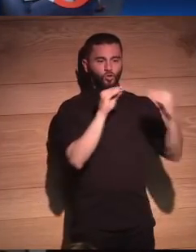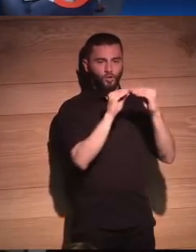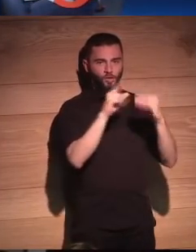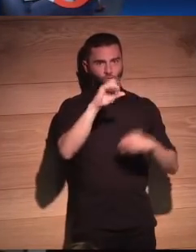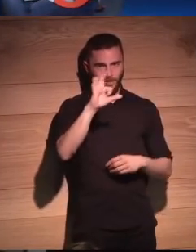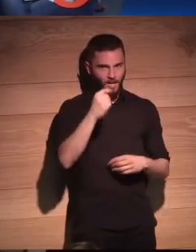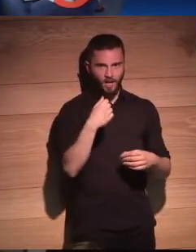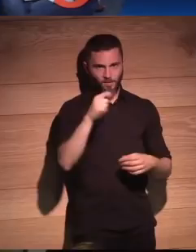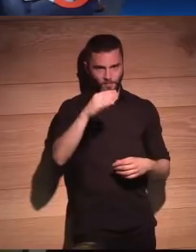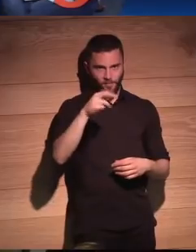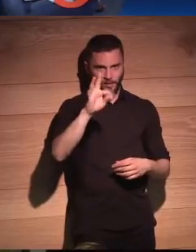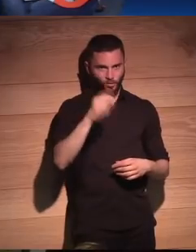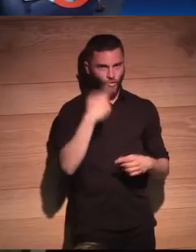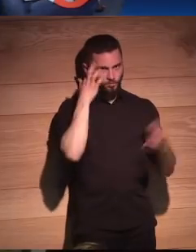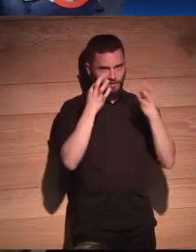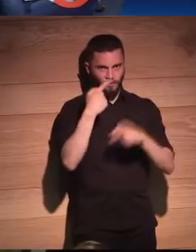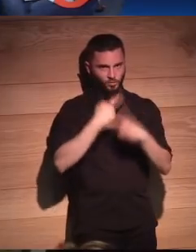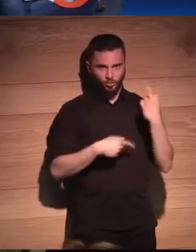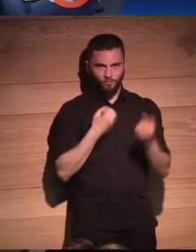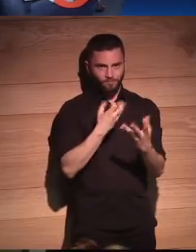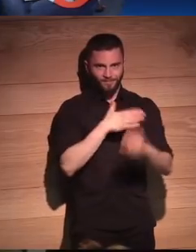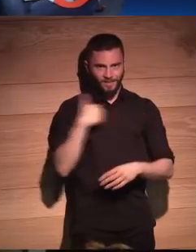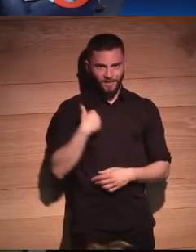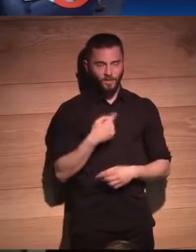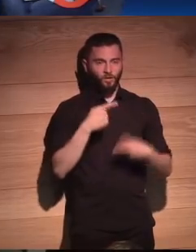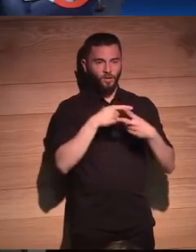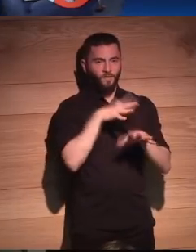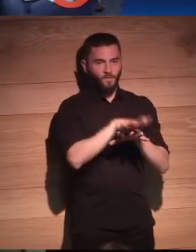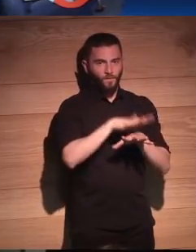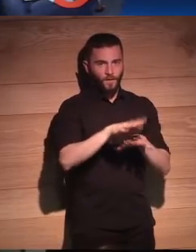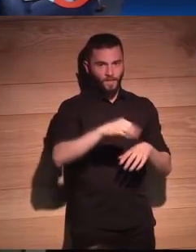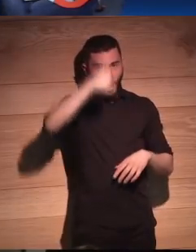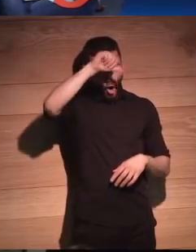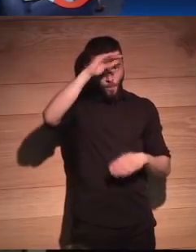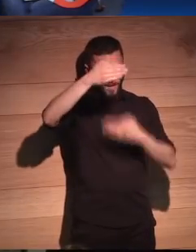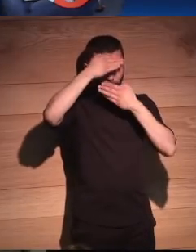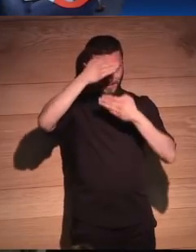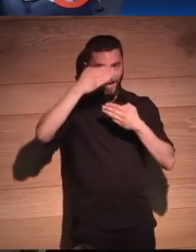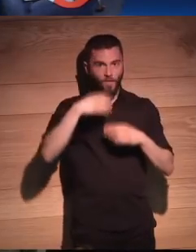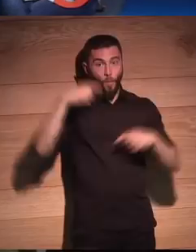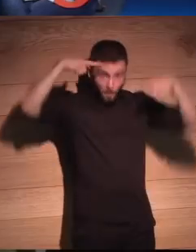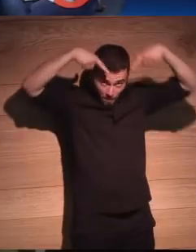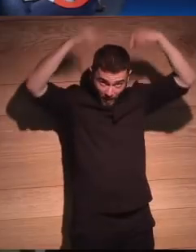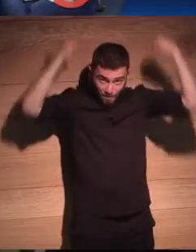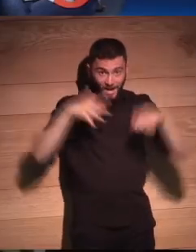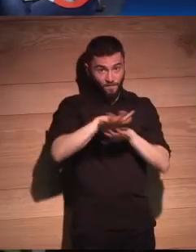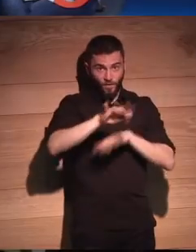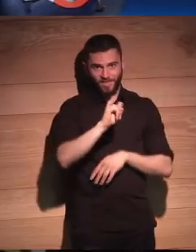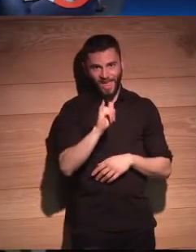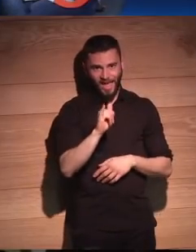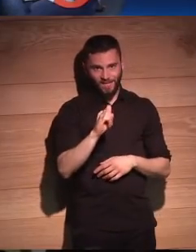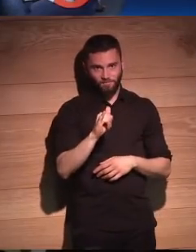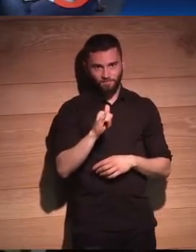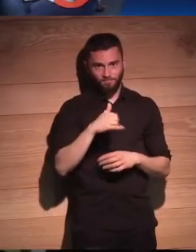quiero decir. Uno es que hay una influencia del hombre enmascarado en Batman, muy clara, incluso a nivel estético. Es